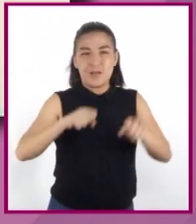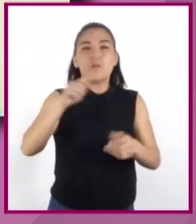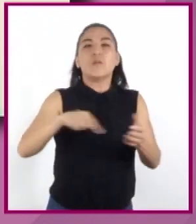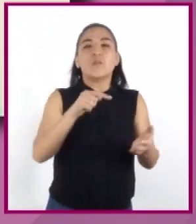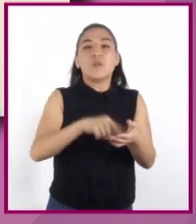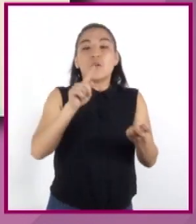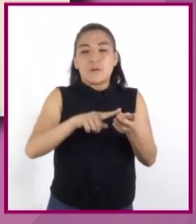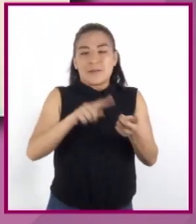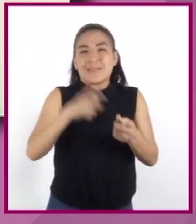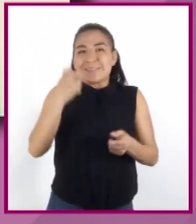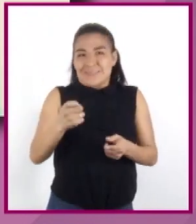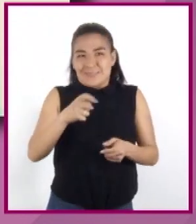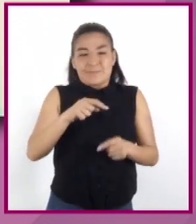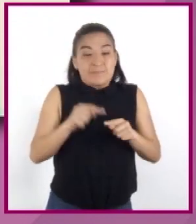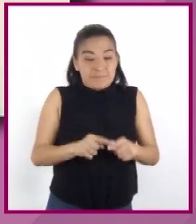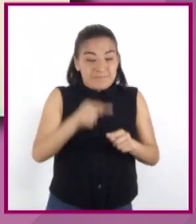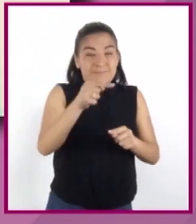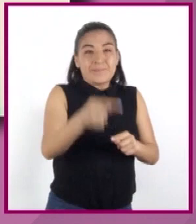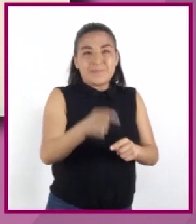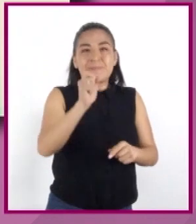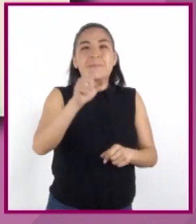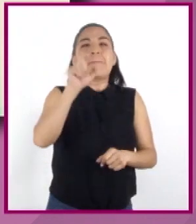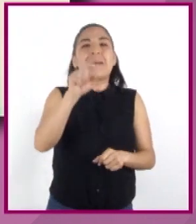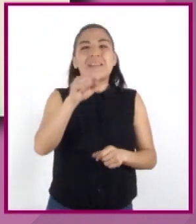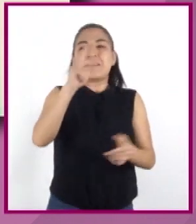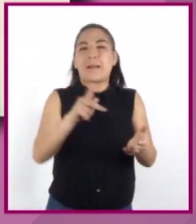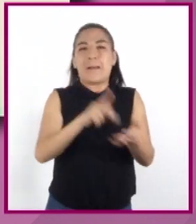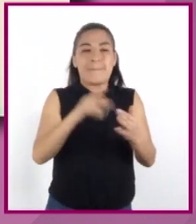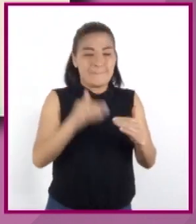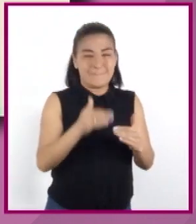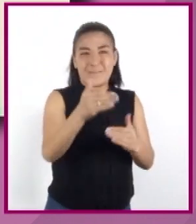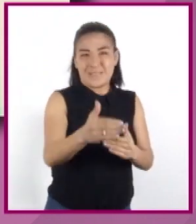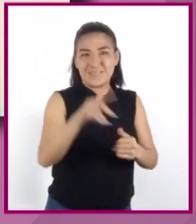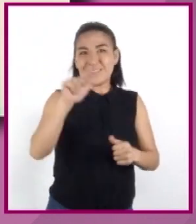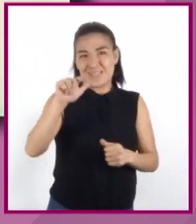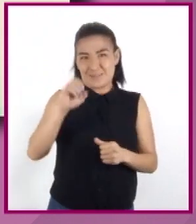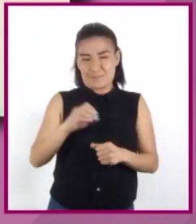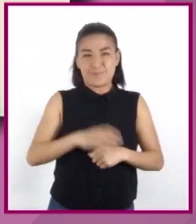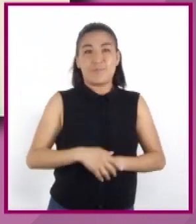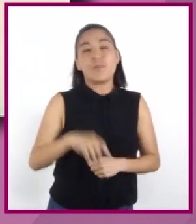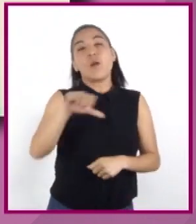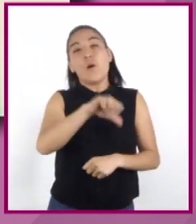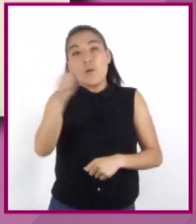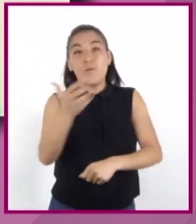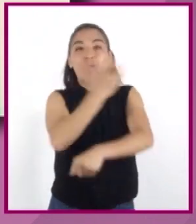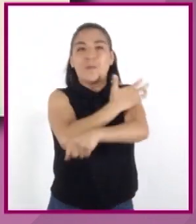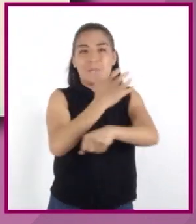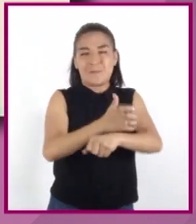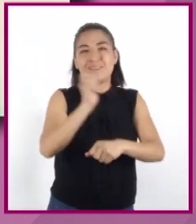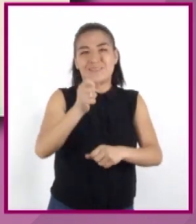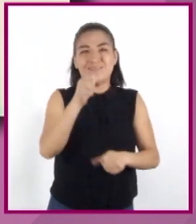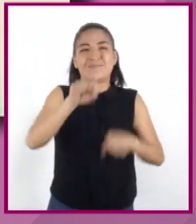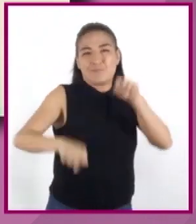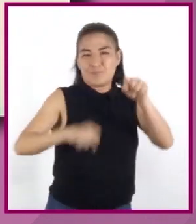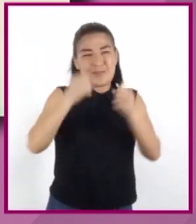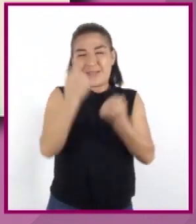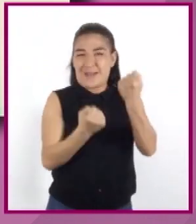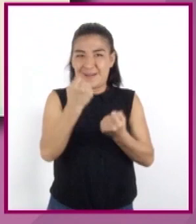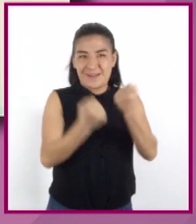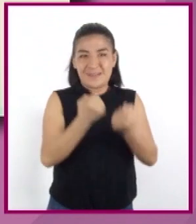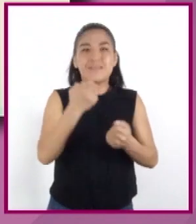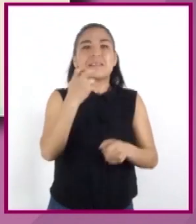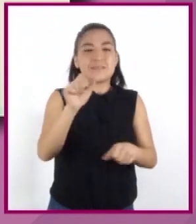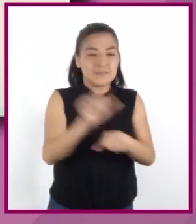aquí, 20 kilómetros por delante de Lalo. Y su otro compañero que viaja en automóvil está